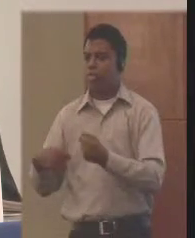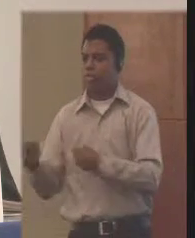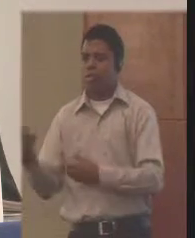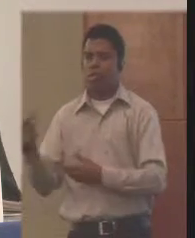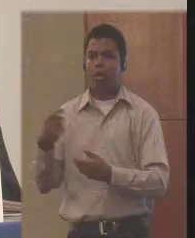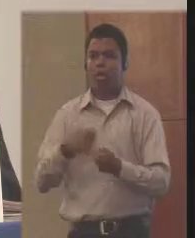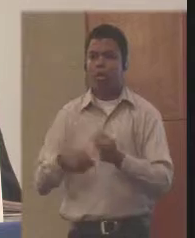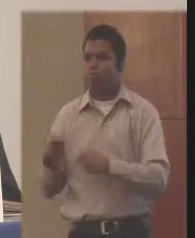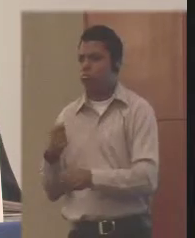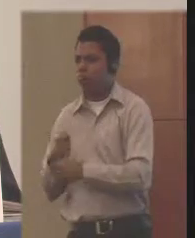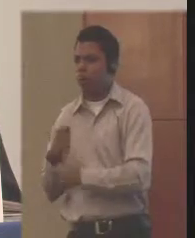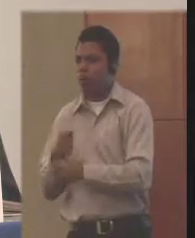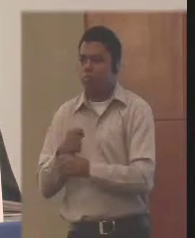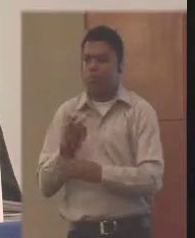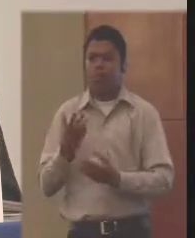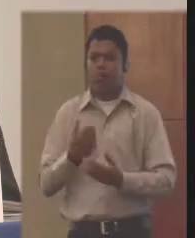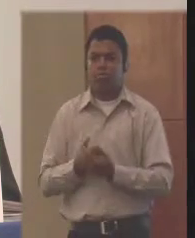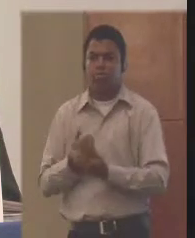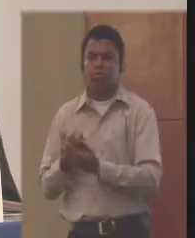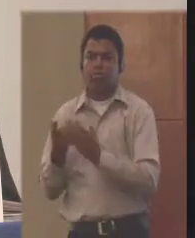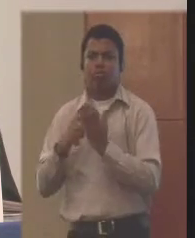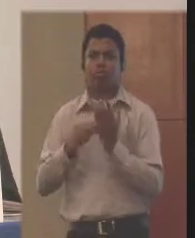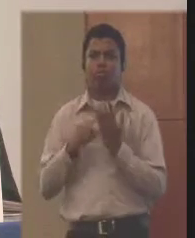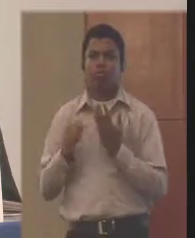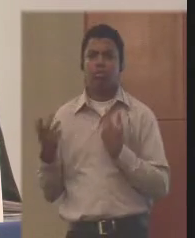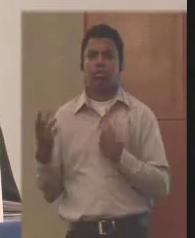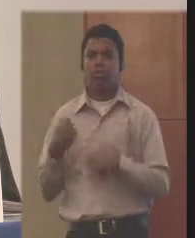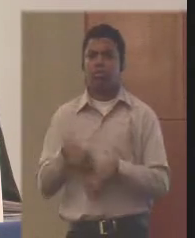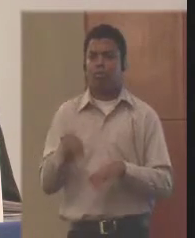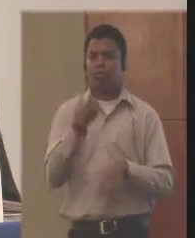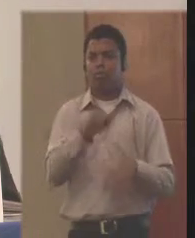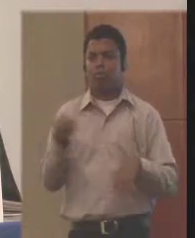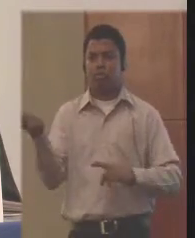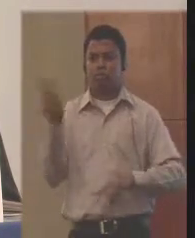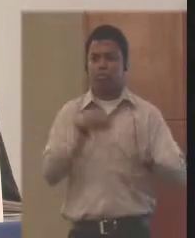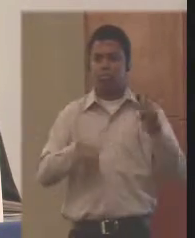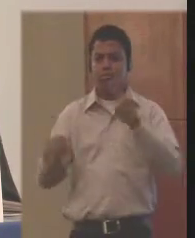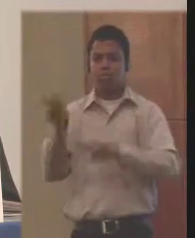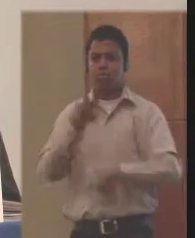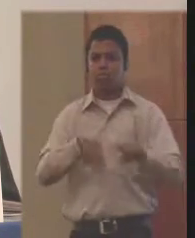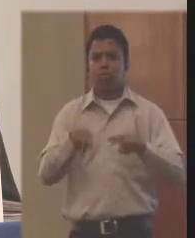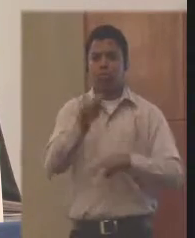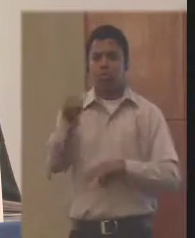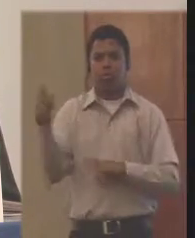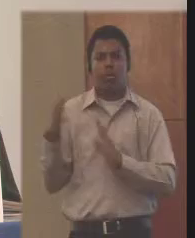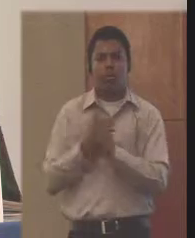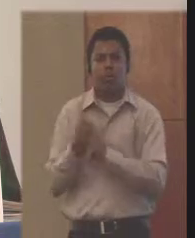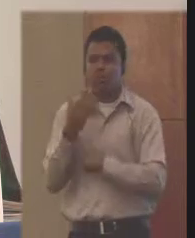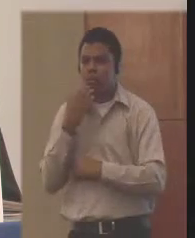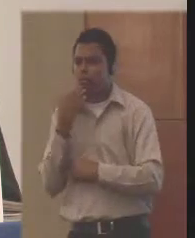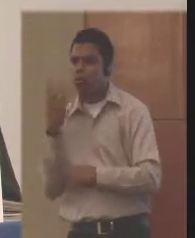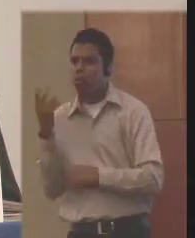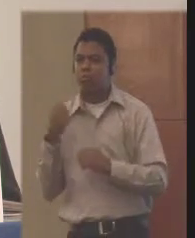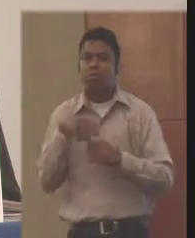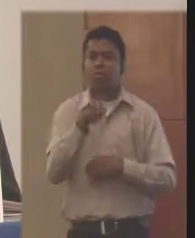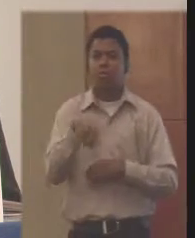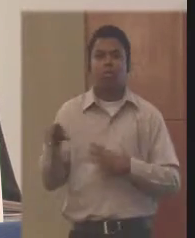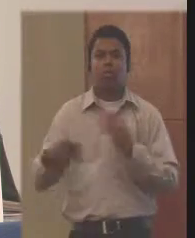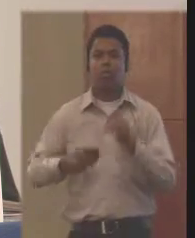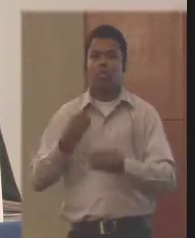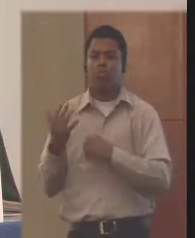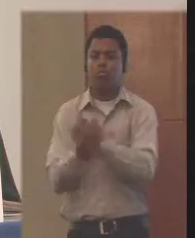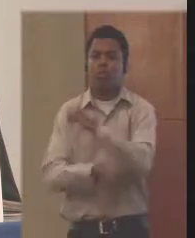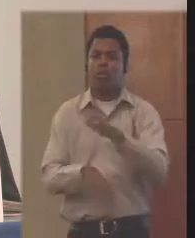van a ser sujetos de evaluación de qué es lo que tienen, qué capacidades tienen, cómo están dando los países, qué garantías ofrecen. Va a ser